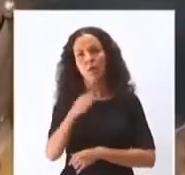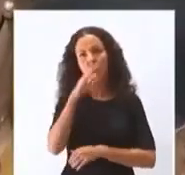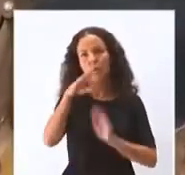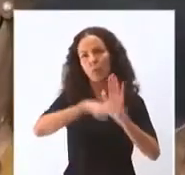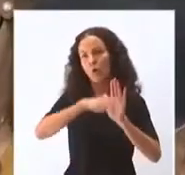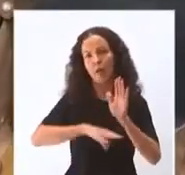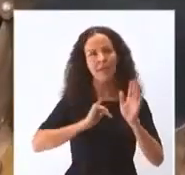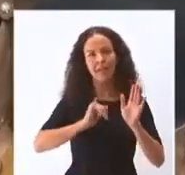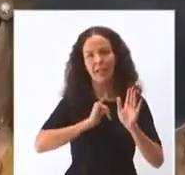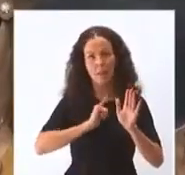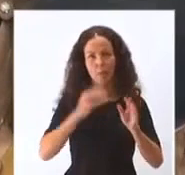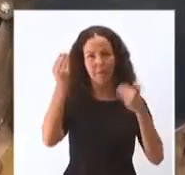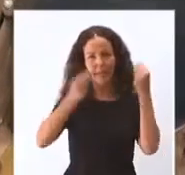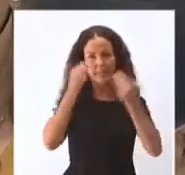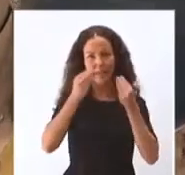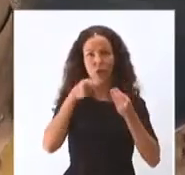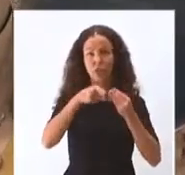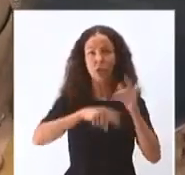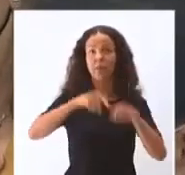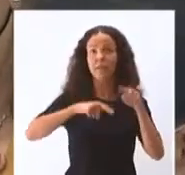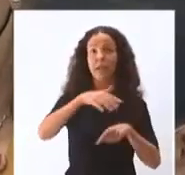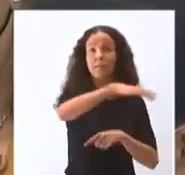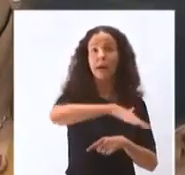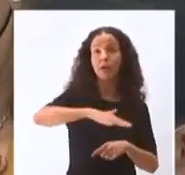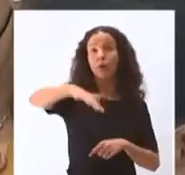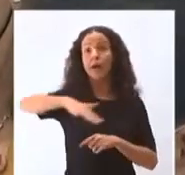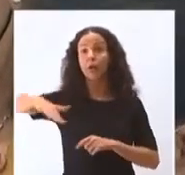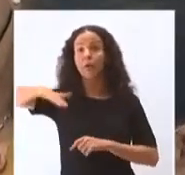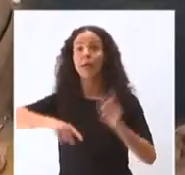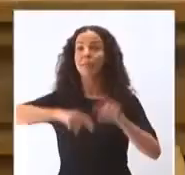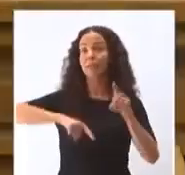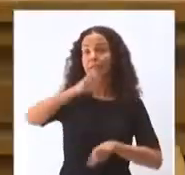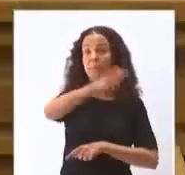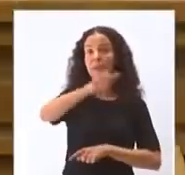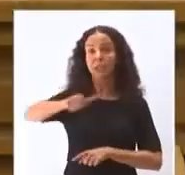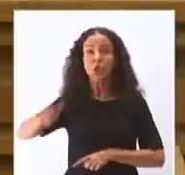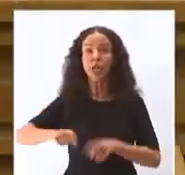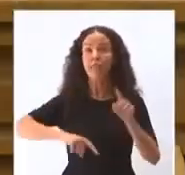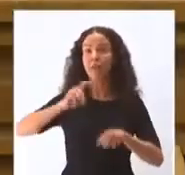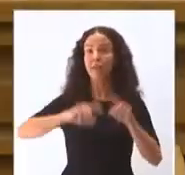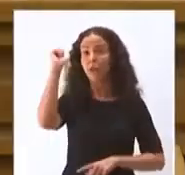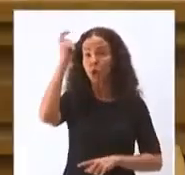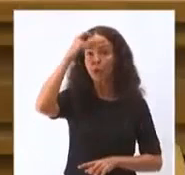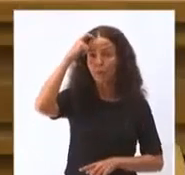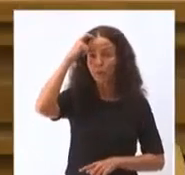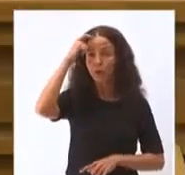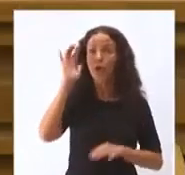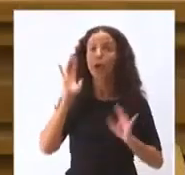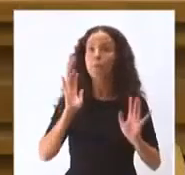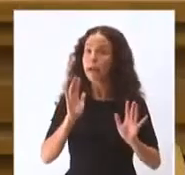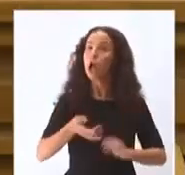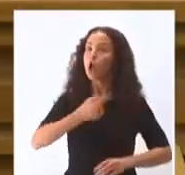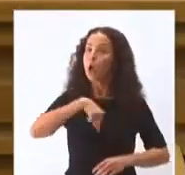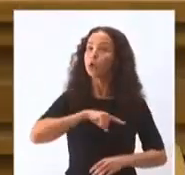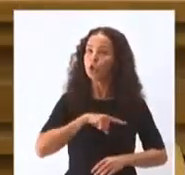previstos esto va por barrios depende mucho del tipo de población incluso a veces de concepto pero nos vamos a someter